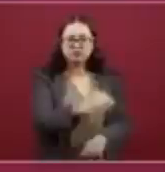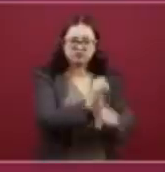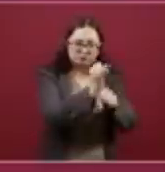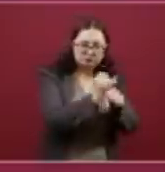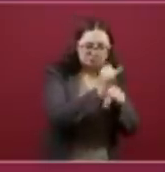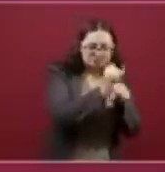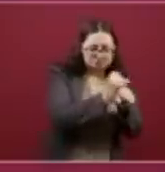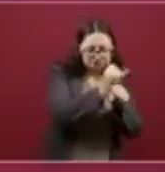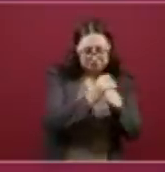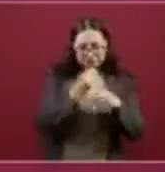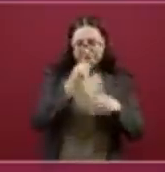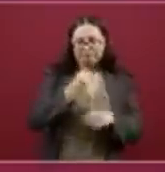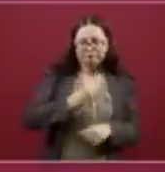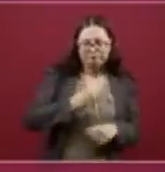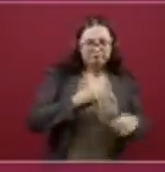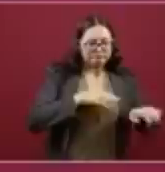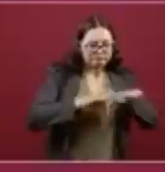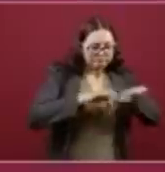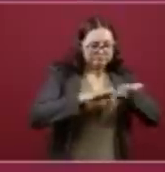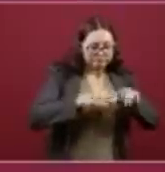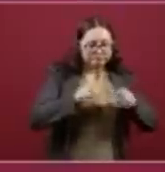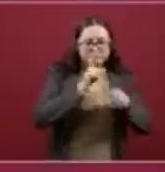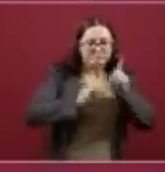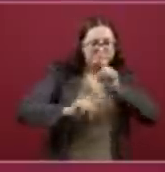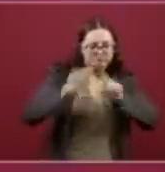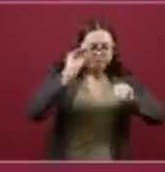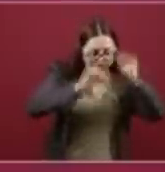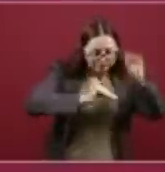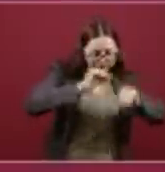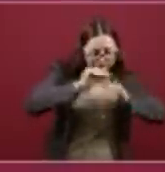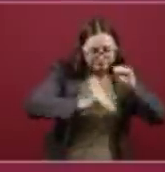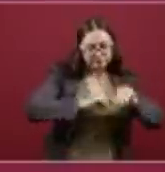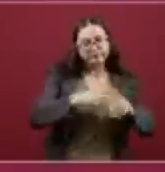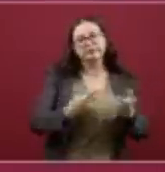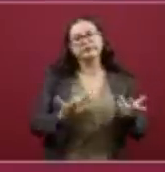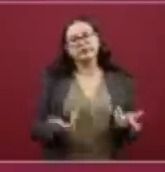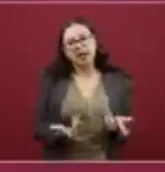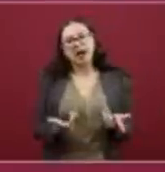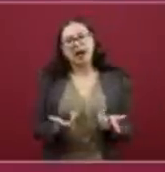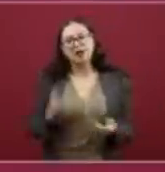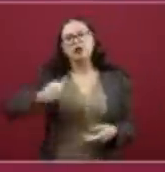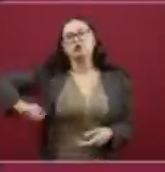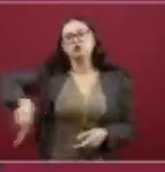entonces tenemos el derecho de decir,